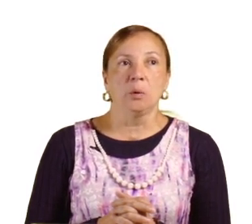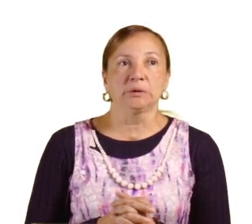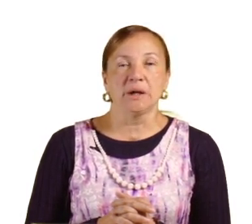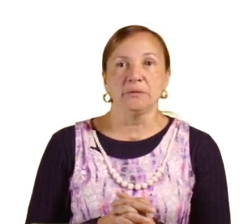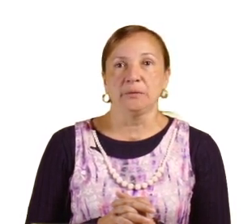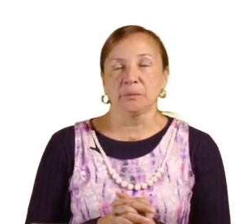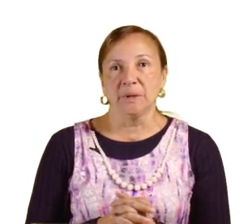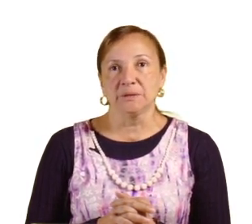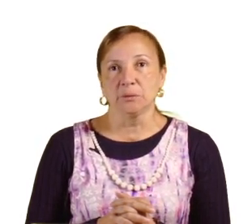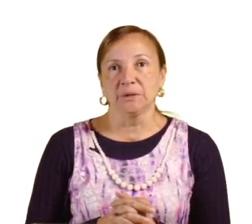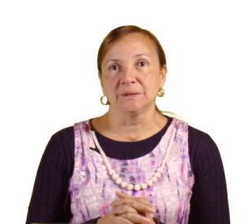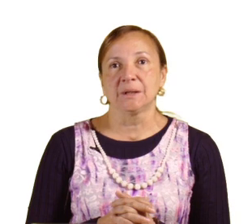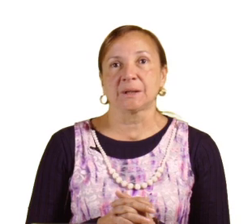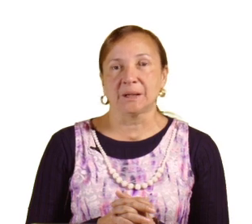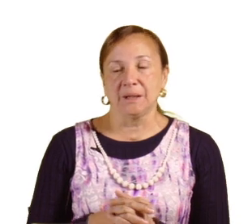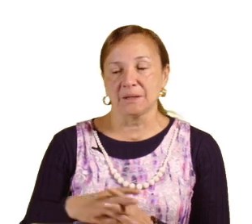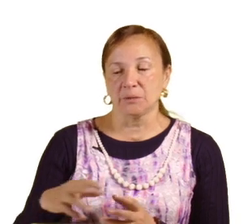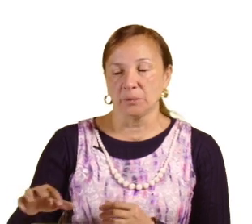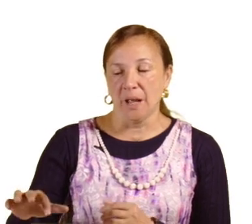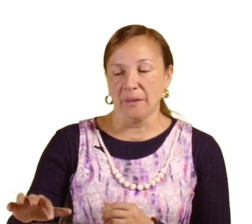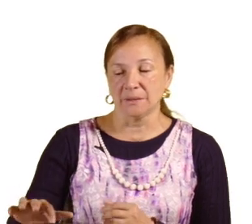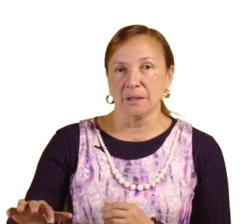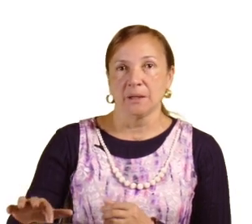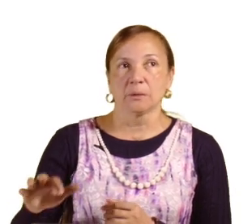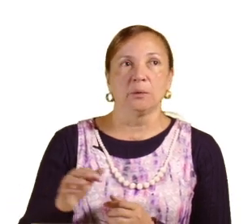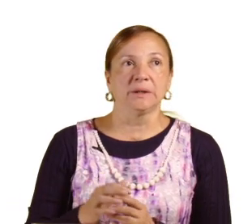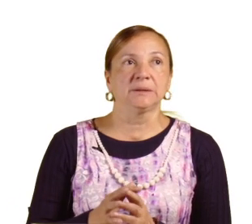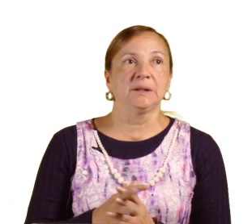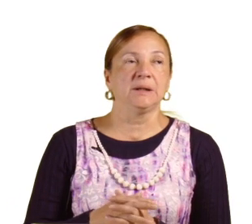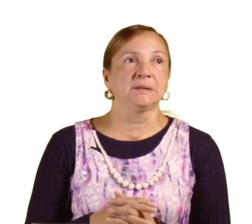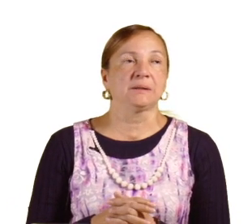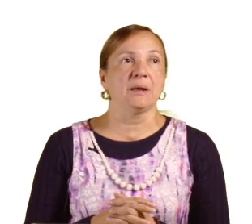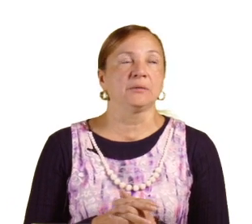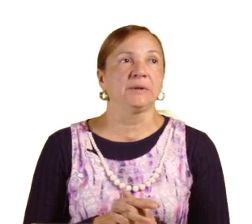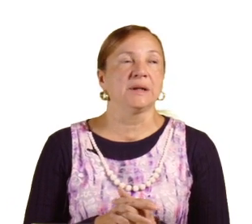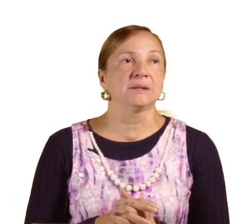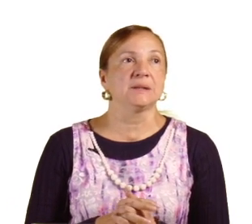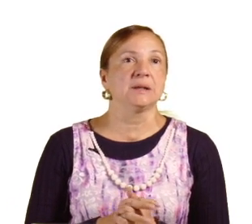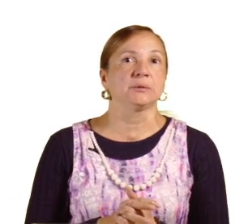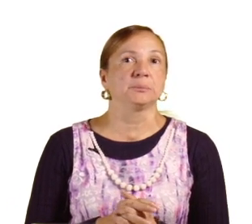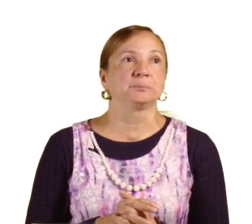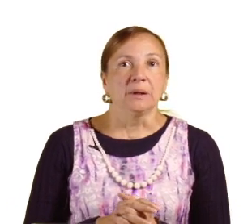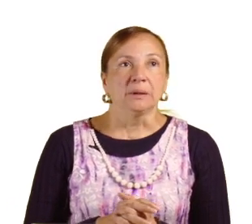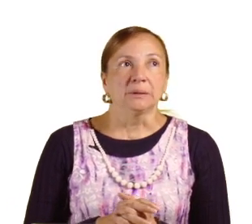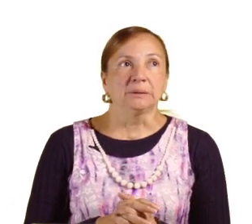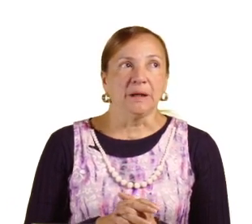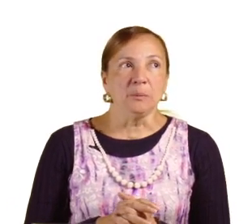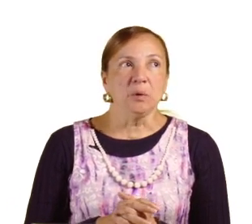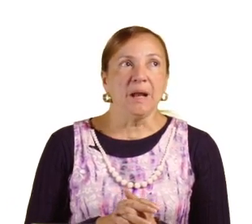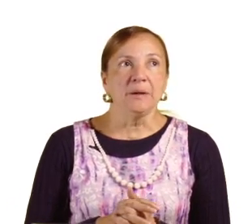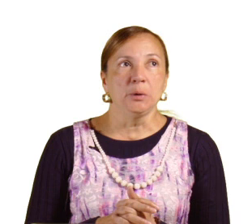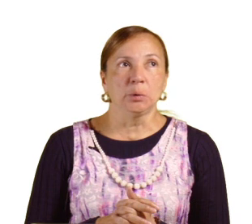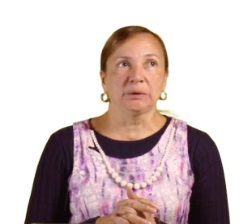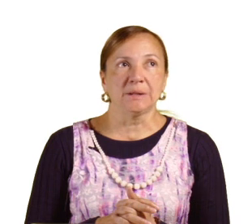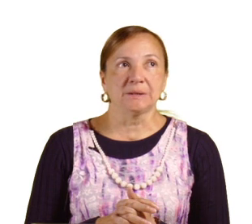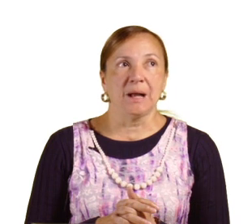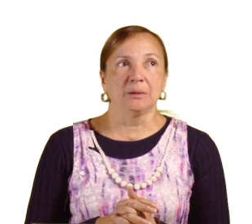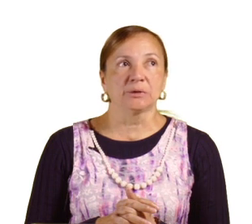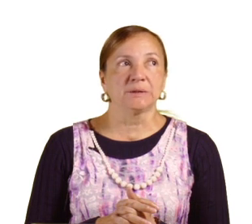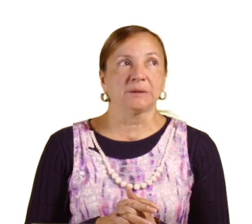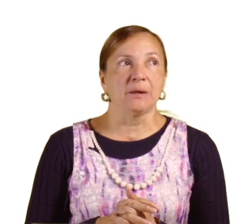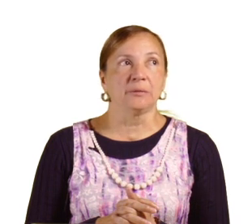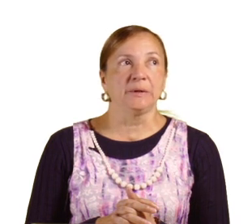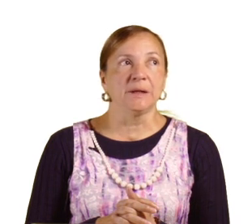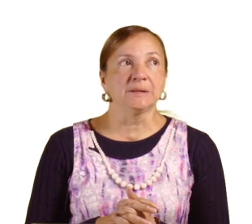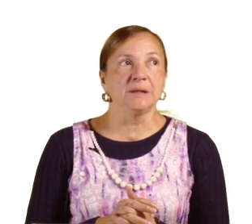como otras informaciones relacionadas con este estado financiero? Tenemos las notas a